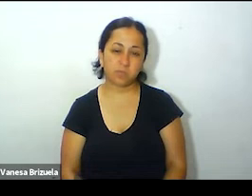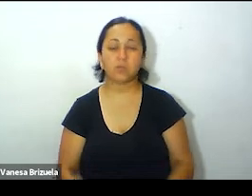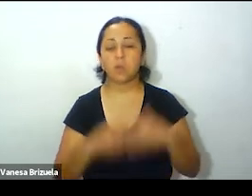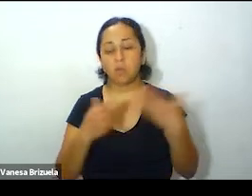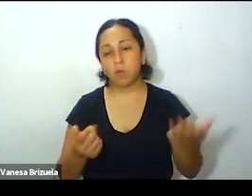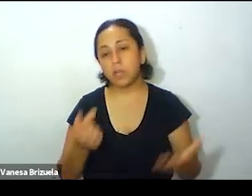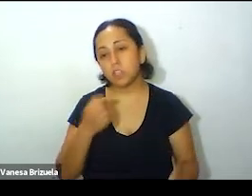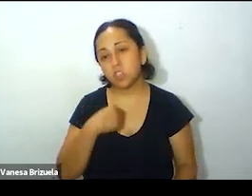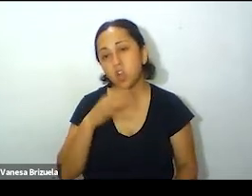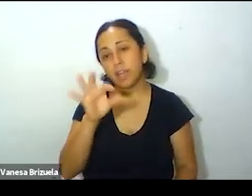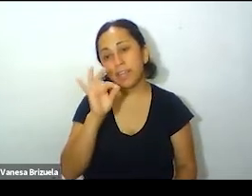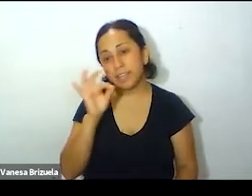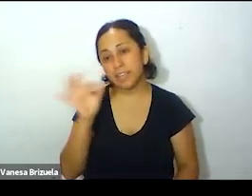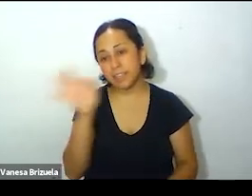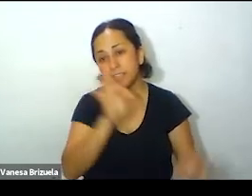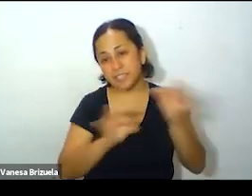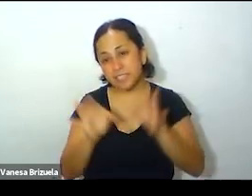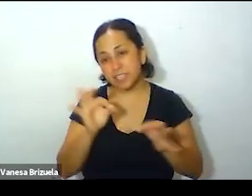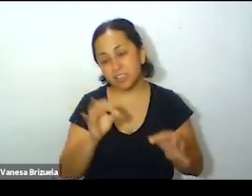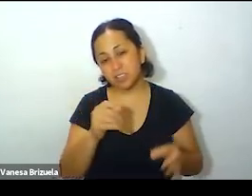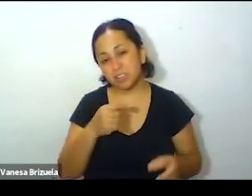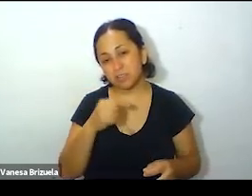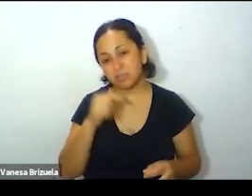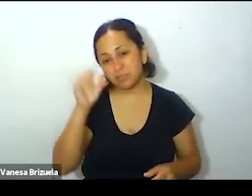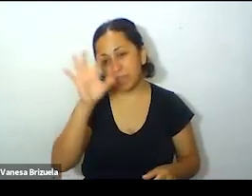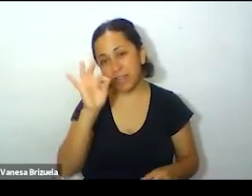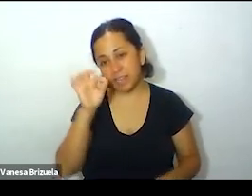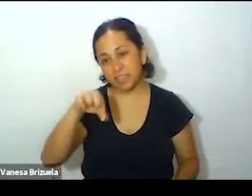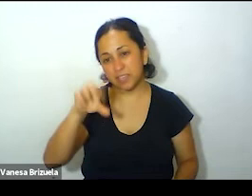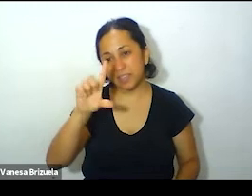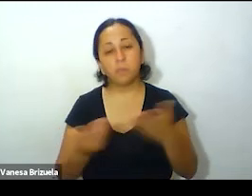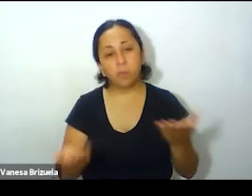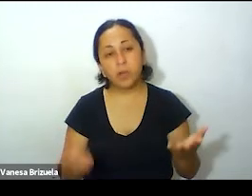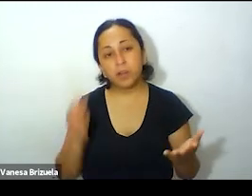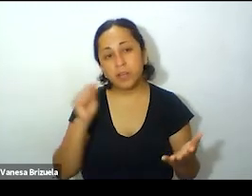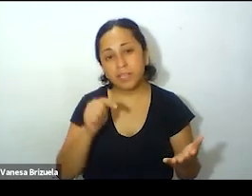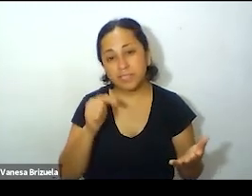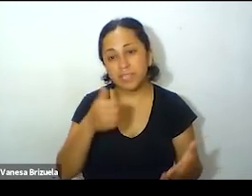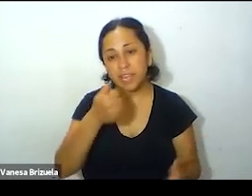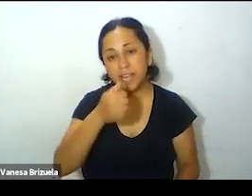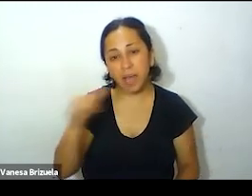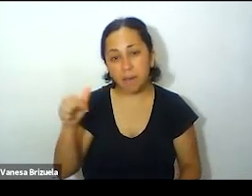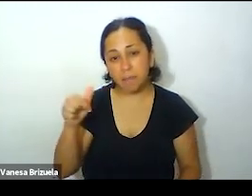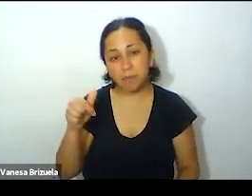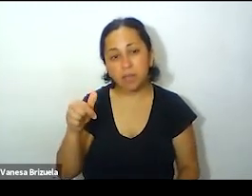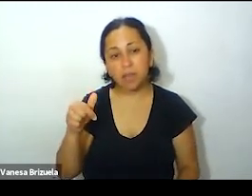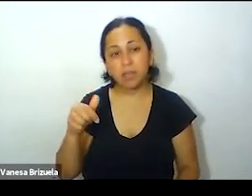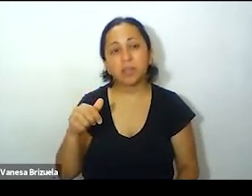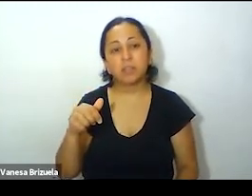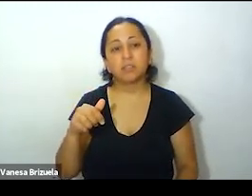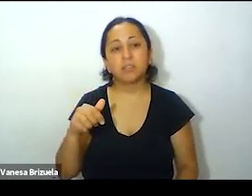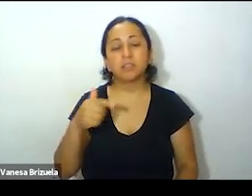Bueno, yo elegí un diseño acá, una plantilla. En esta aplicación